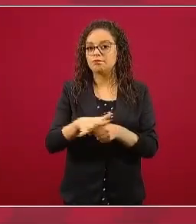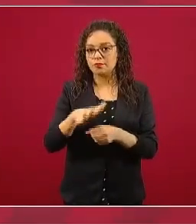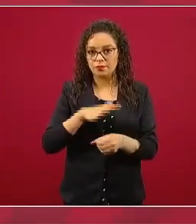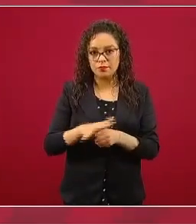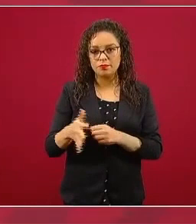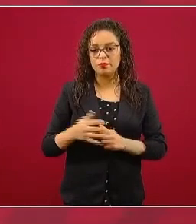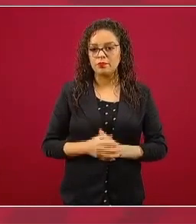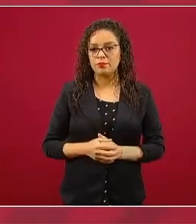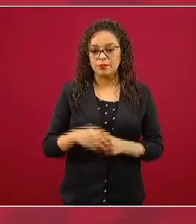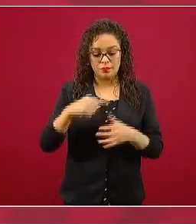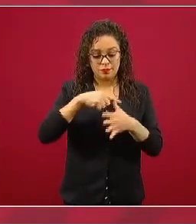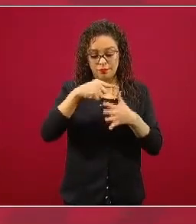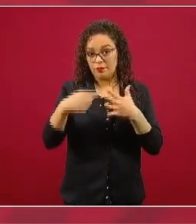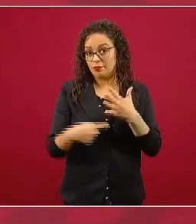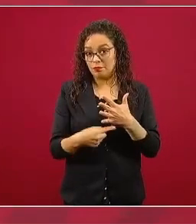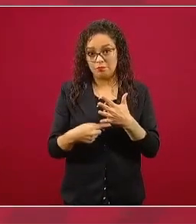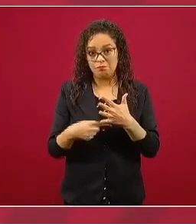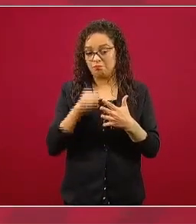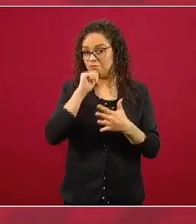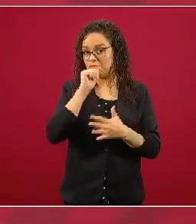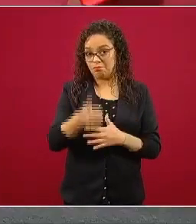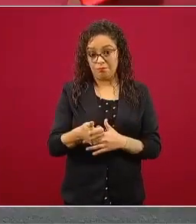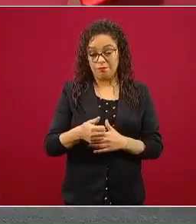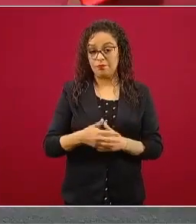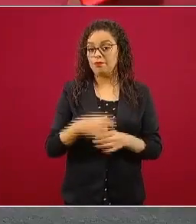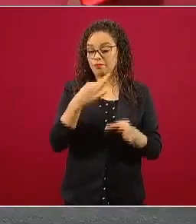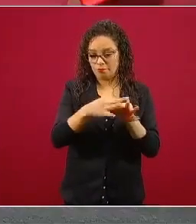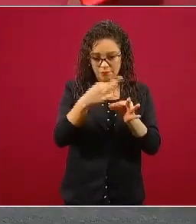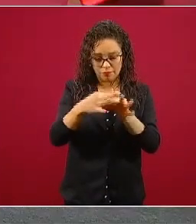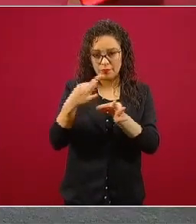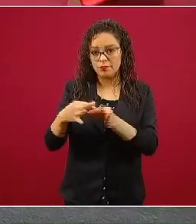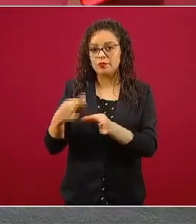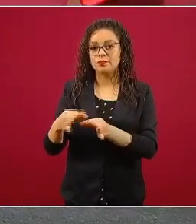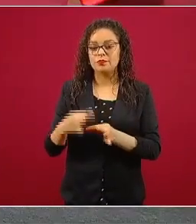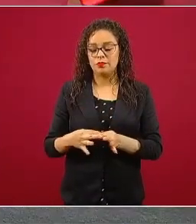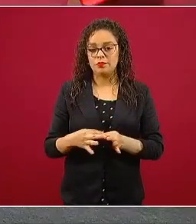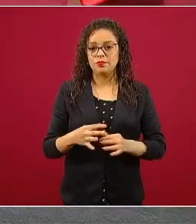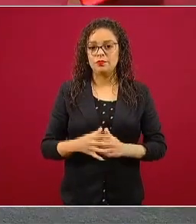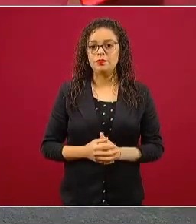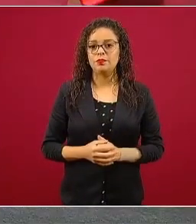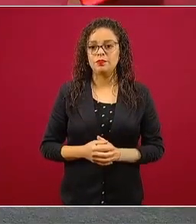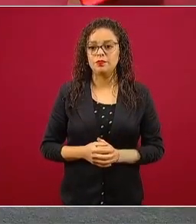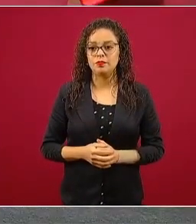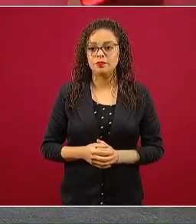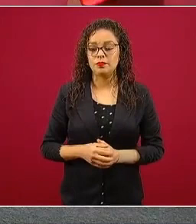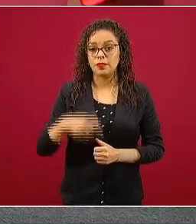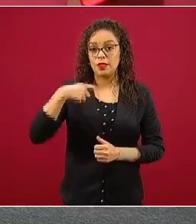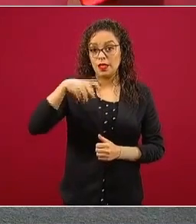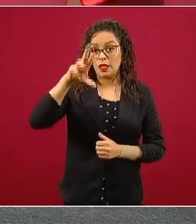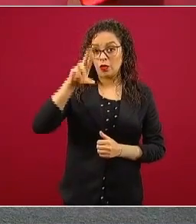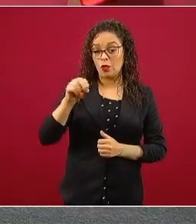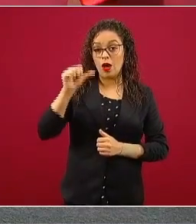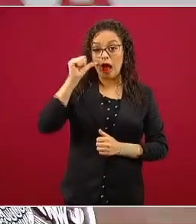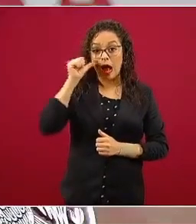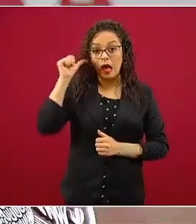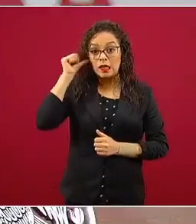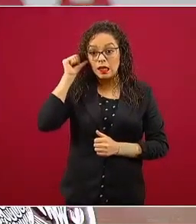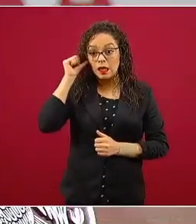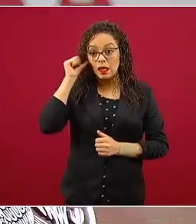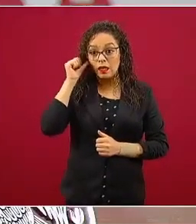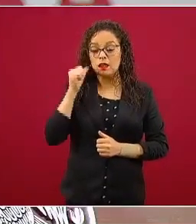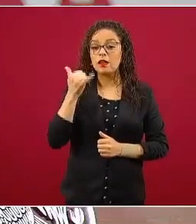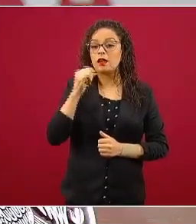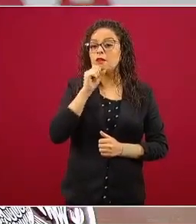En ningún caso. Ayer se reforzó en Quintana Roo y en